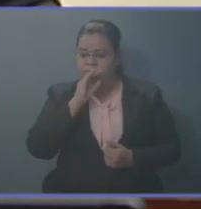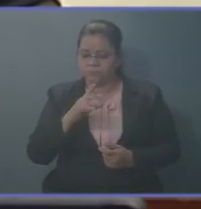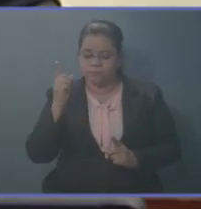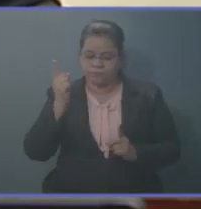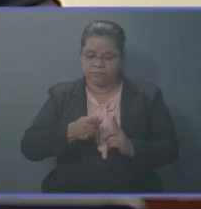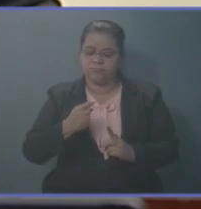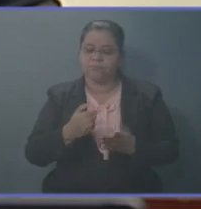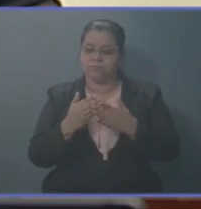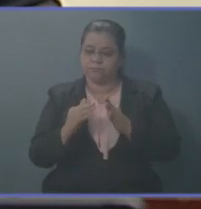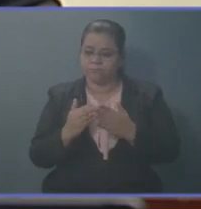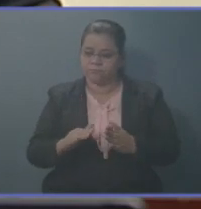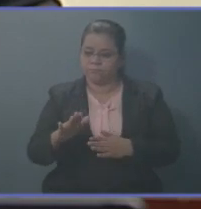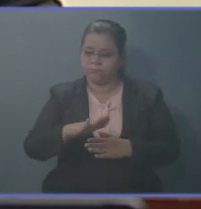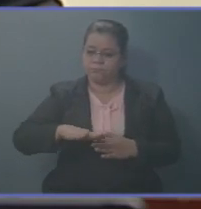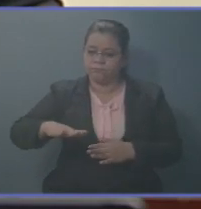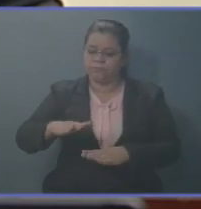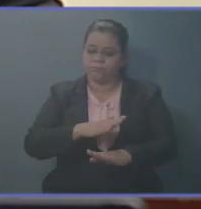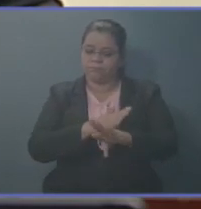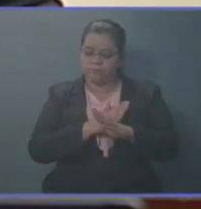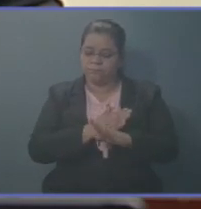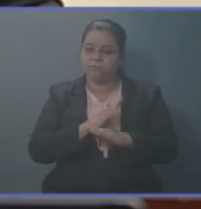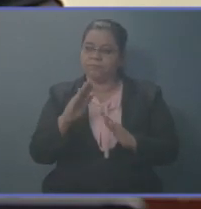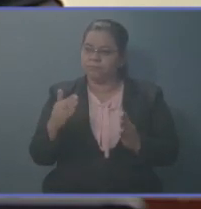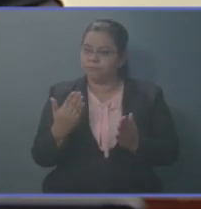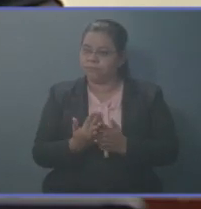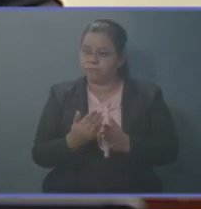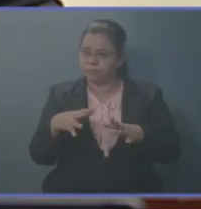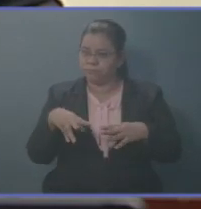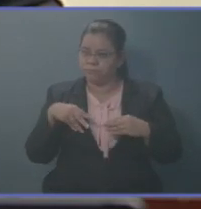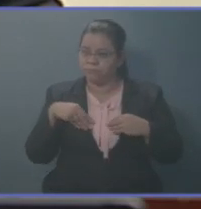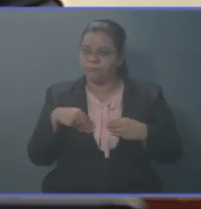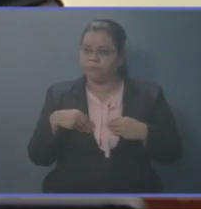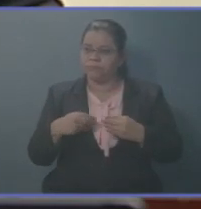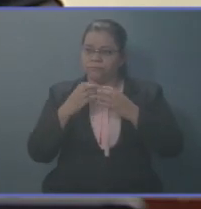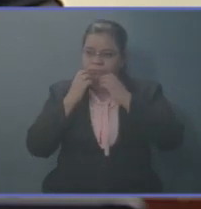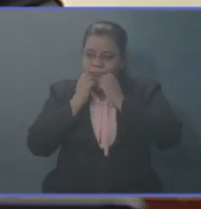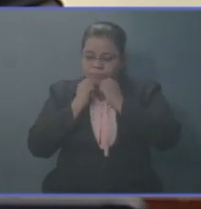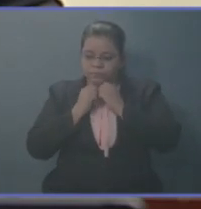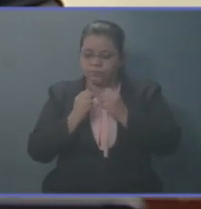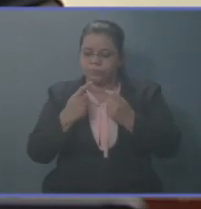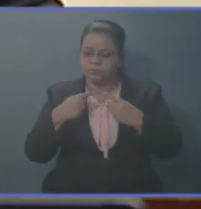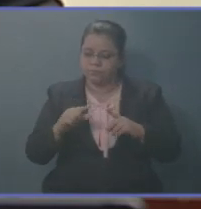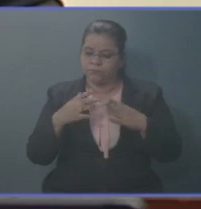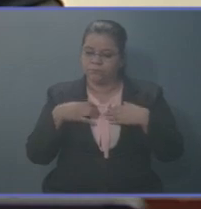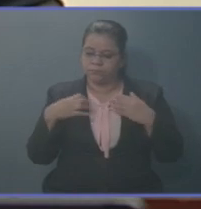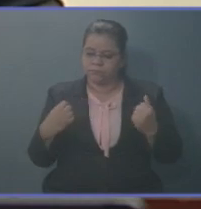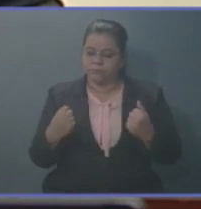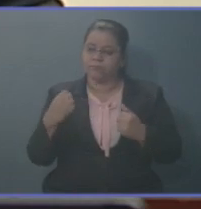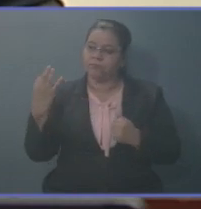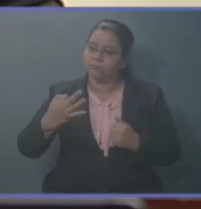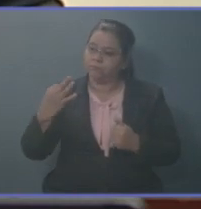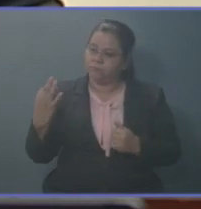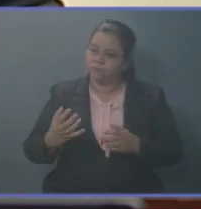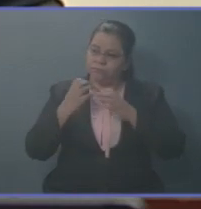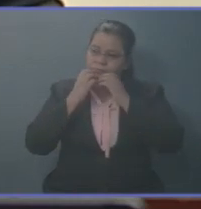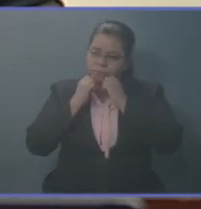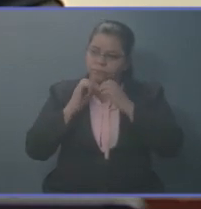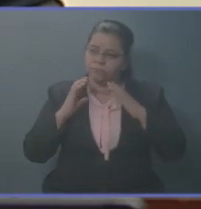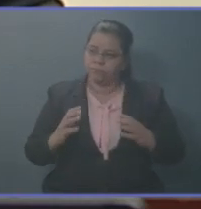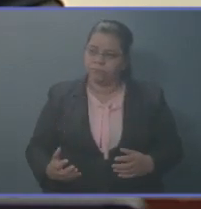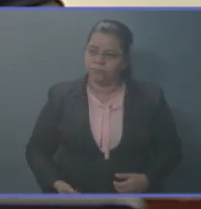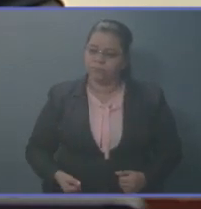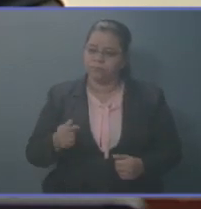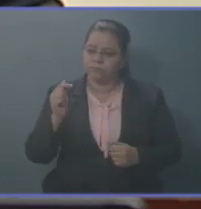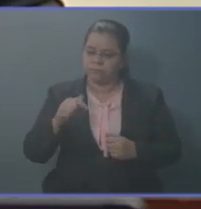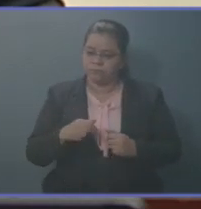Estado diferentes ámbitos de protección, como la adopción de medidas para su conservación, pues la salud requiere de una protección estatal tanto activa